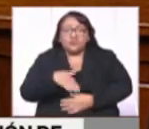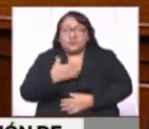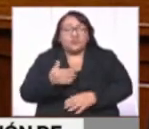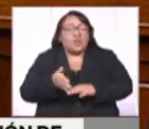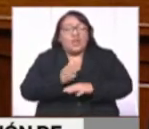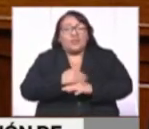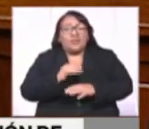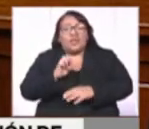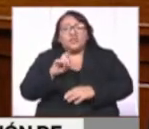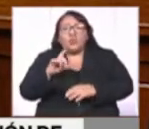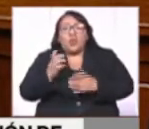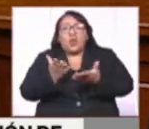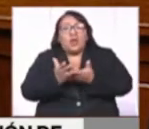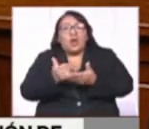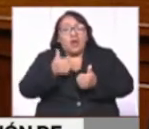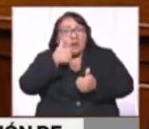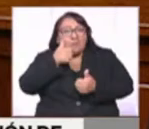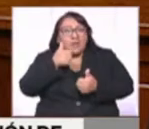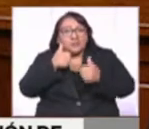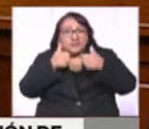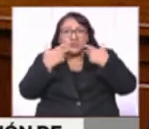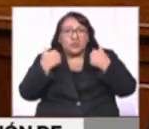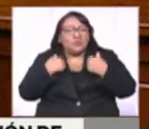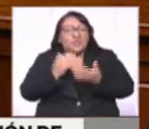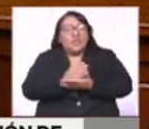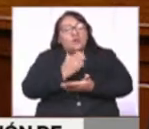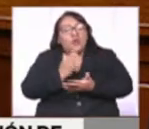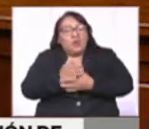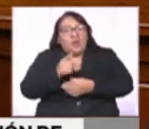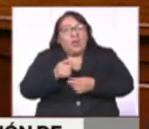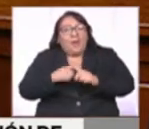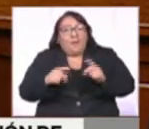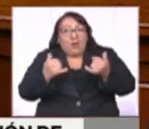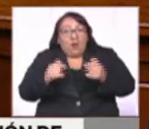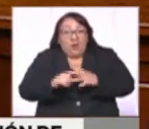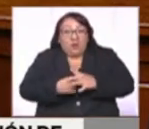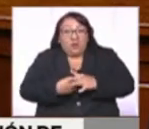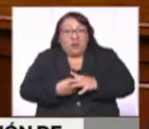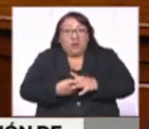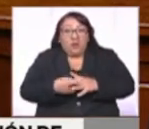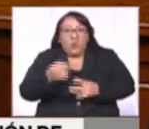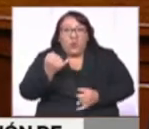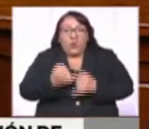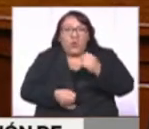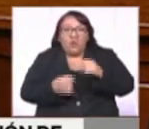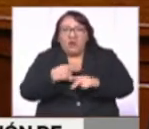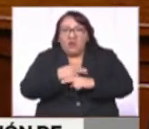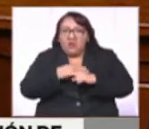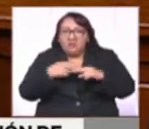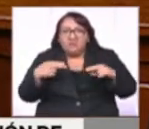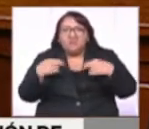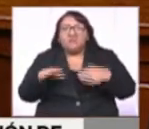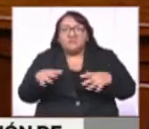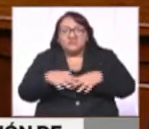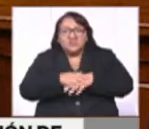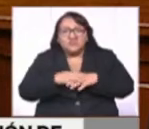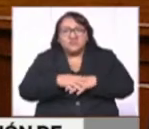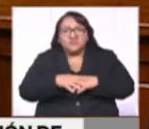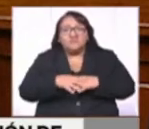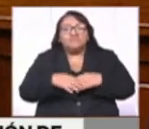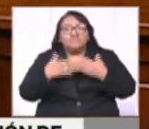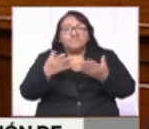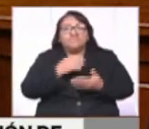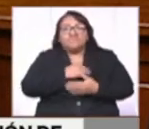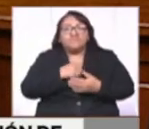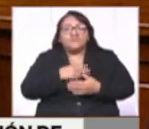en la región Amazonas porque teníamos problemas con el terreno. Pero recientemente, en la última instancia, ya le dieron la razón al